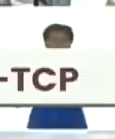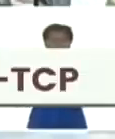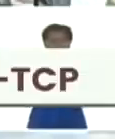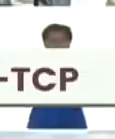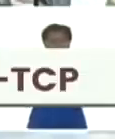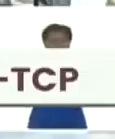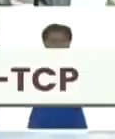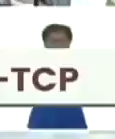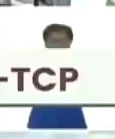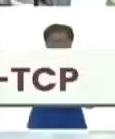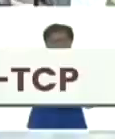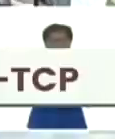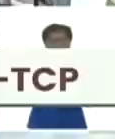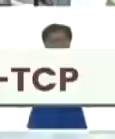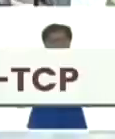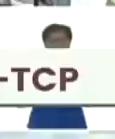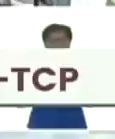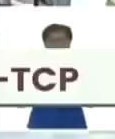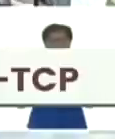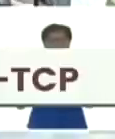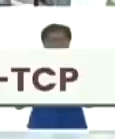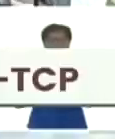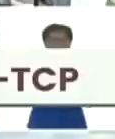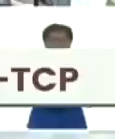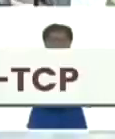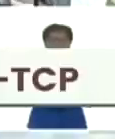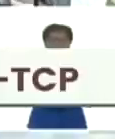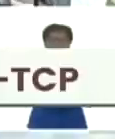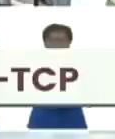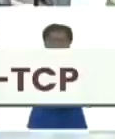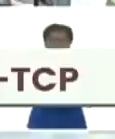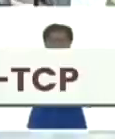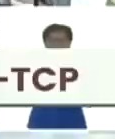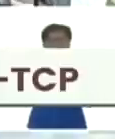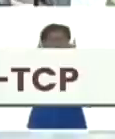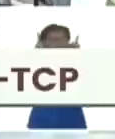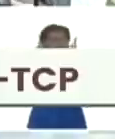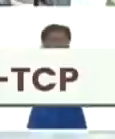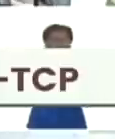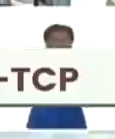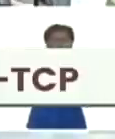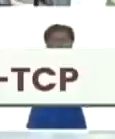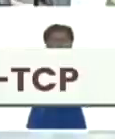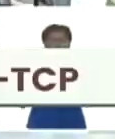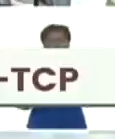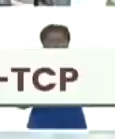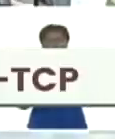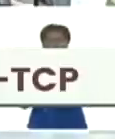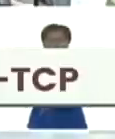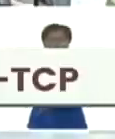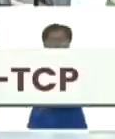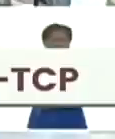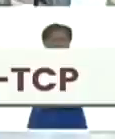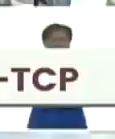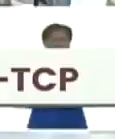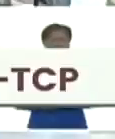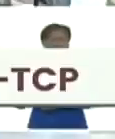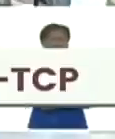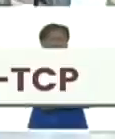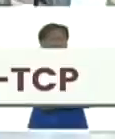pretende poseer para inmiscuirse en la política interna y externa de los estados latinoamericanos. Fíjense,